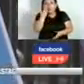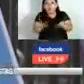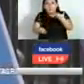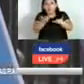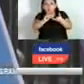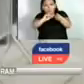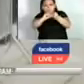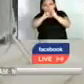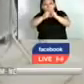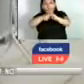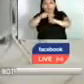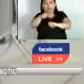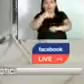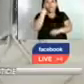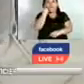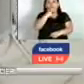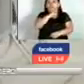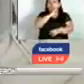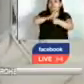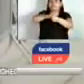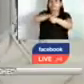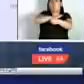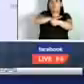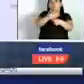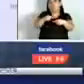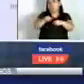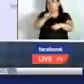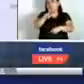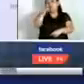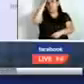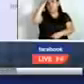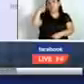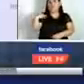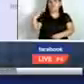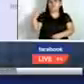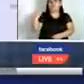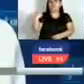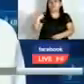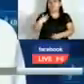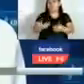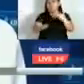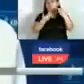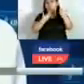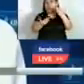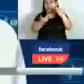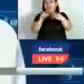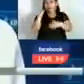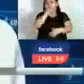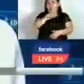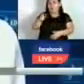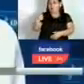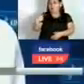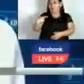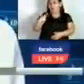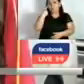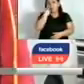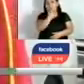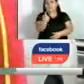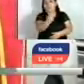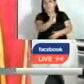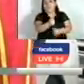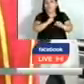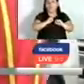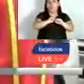cambio de trayectoria en la pandemia. Sin embargo, su directora, Rochelle Walensky, reveló que en la última semana el número de fallecidos